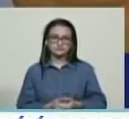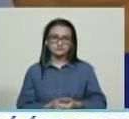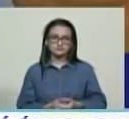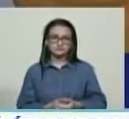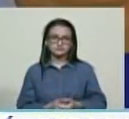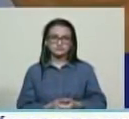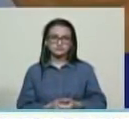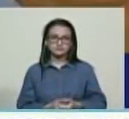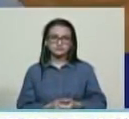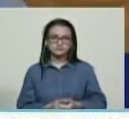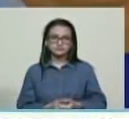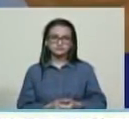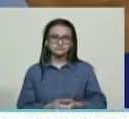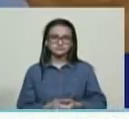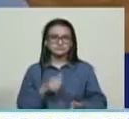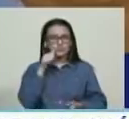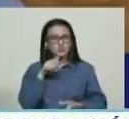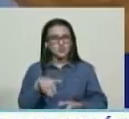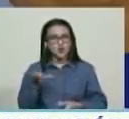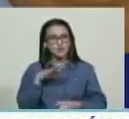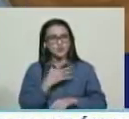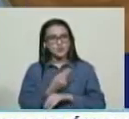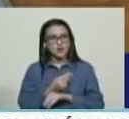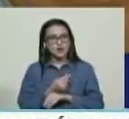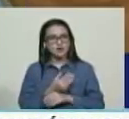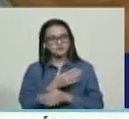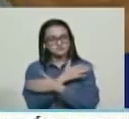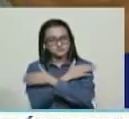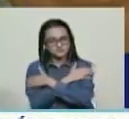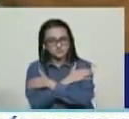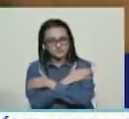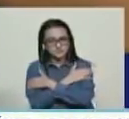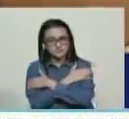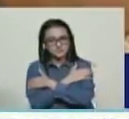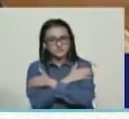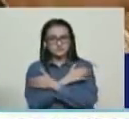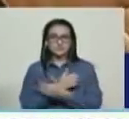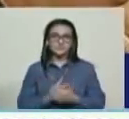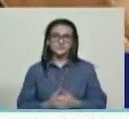y a nuestro querido pueblo de Monagas, un gran abrazo